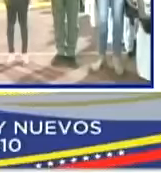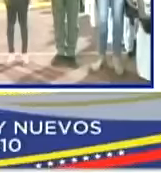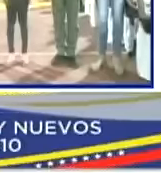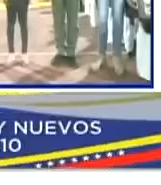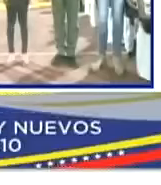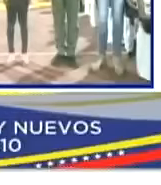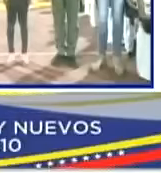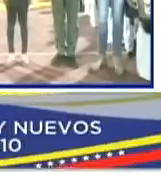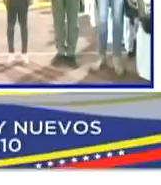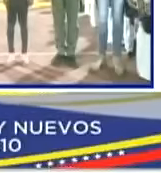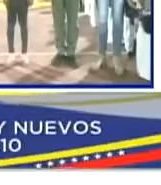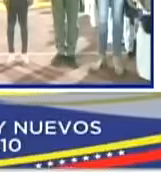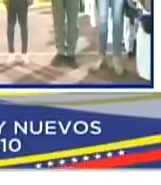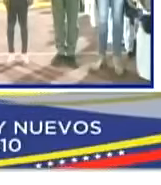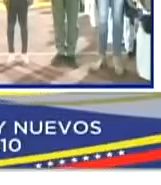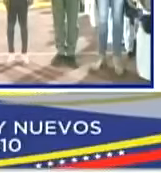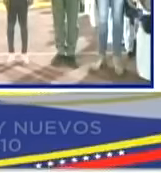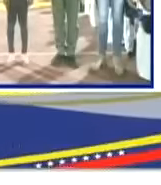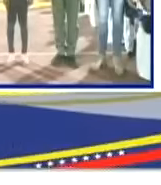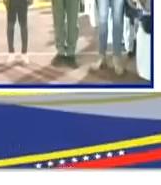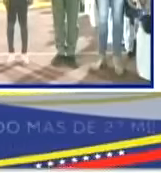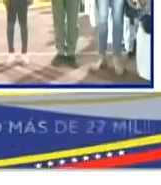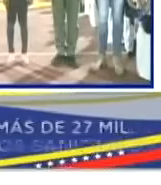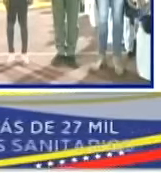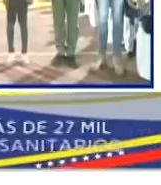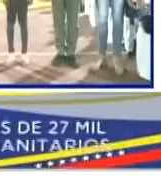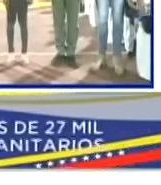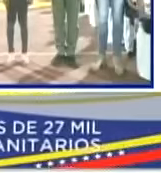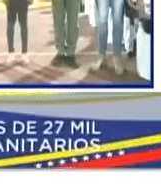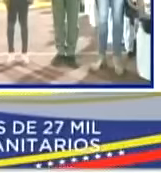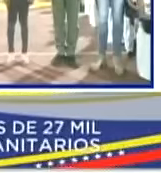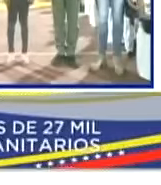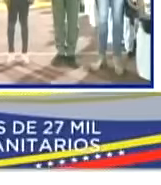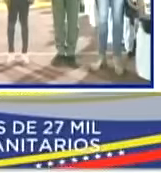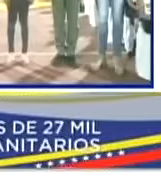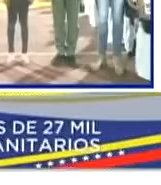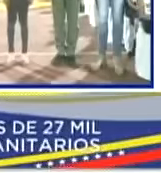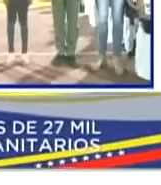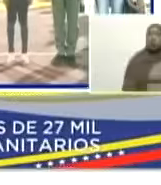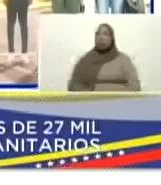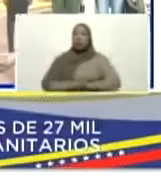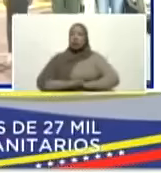Y nosotros vamos creando, innovando.